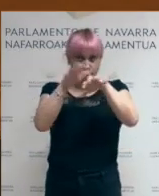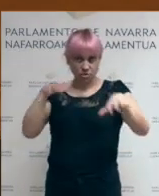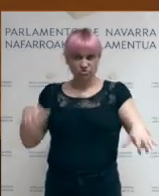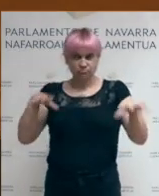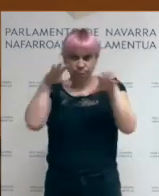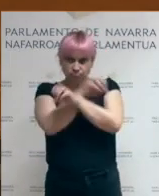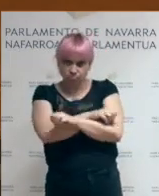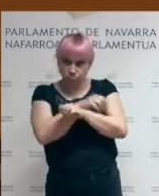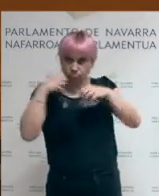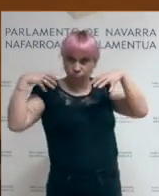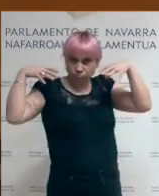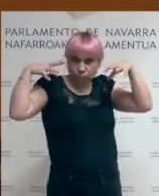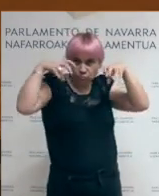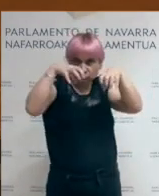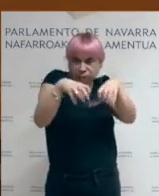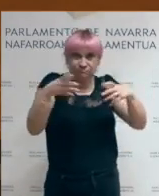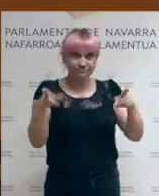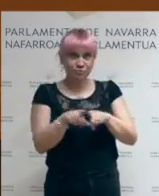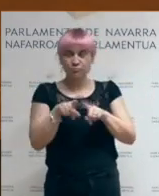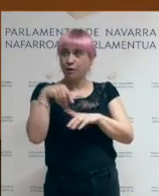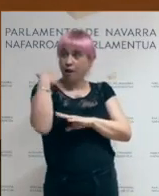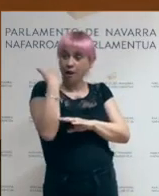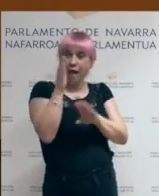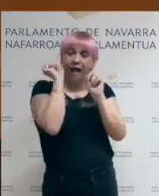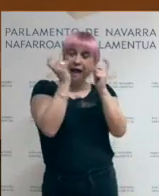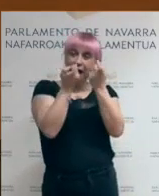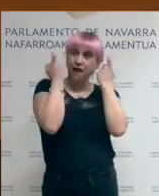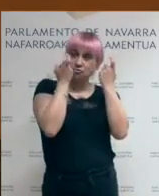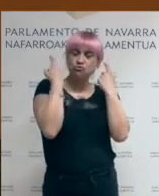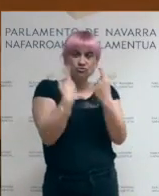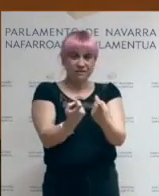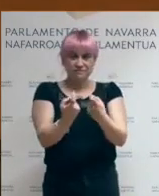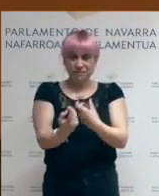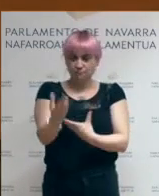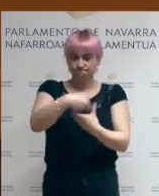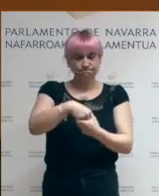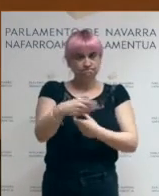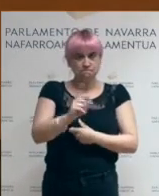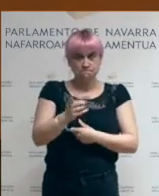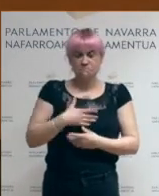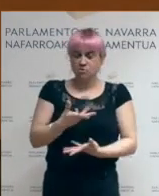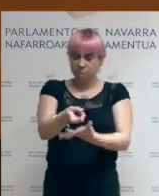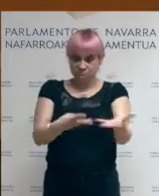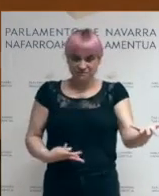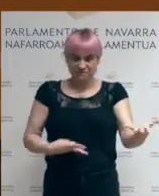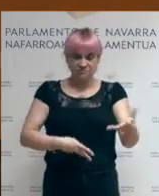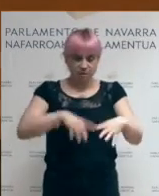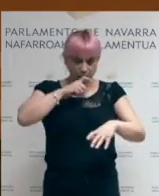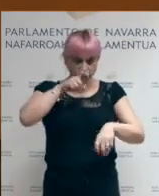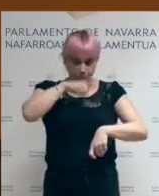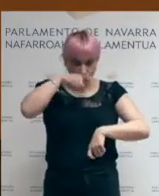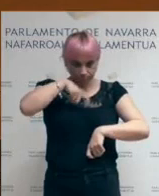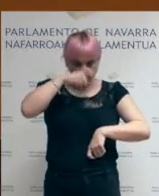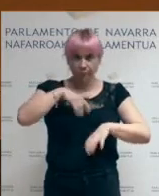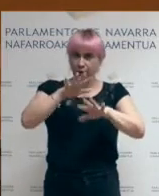oscuros, siniestros, que dejan fuera al alumnado necesitado, donde se aprenden de memoria la lista de los Reyes Godos y se sanciona con